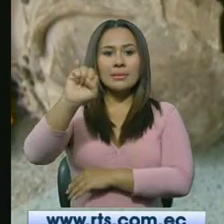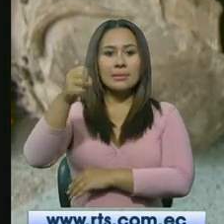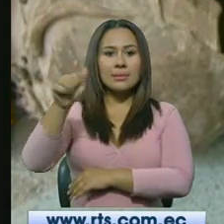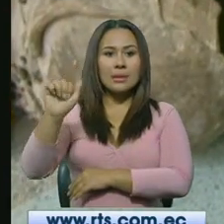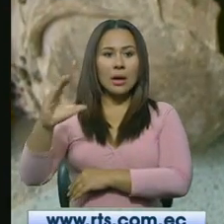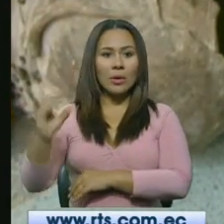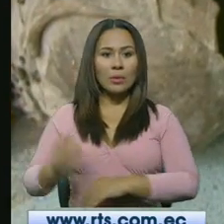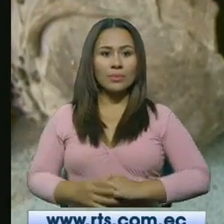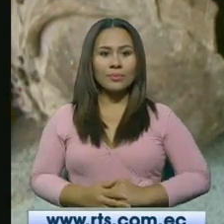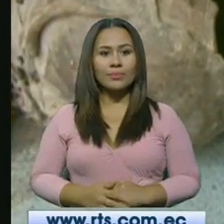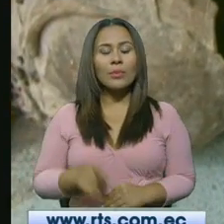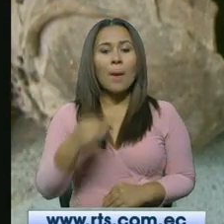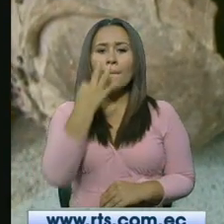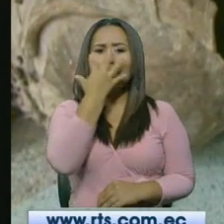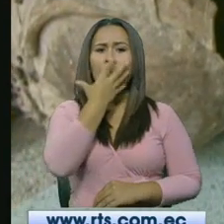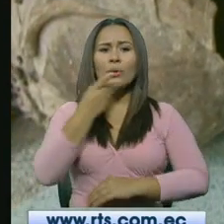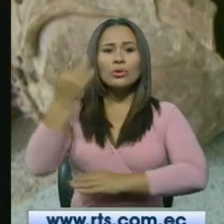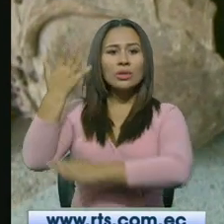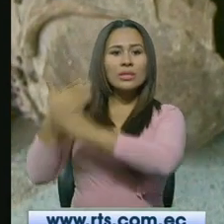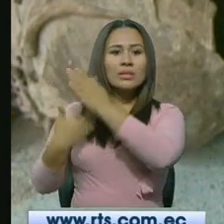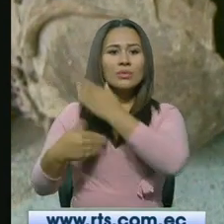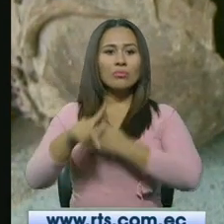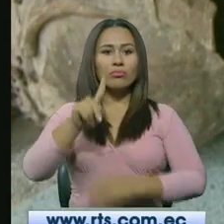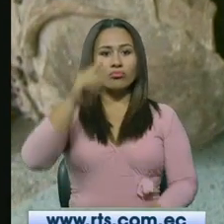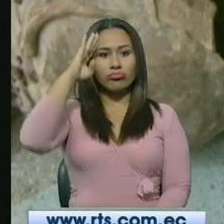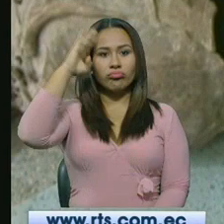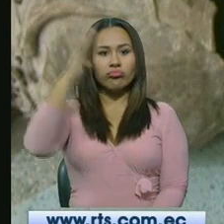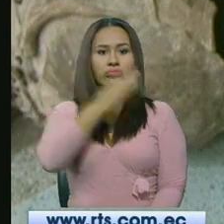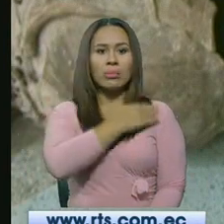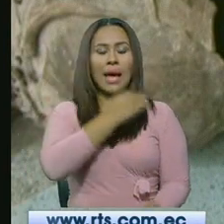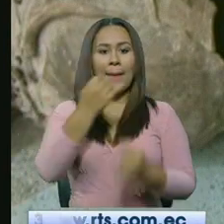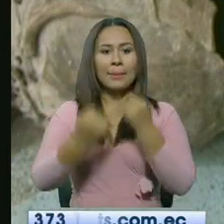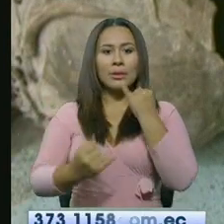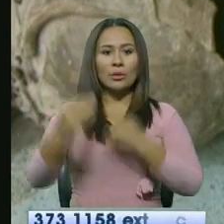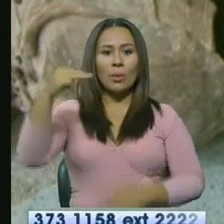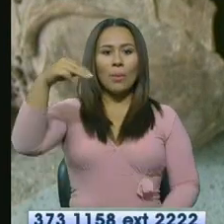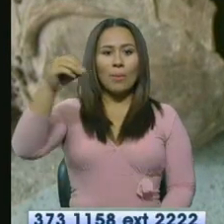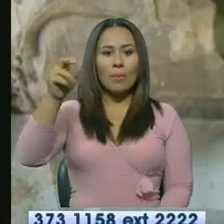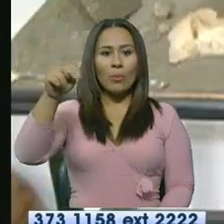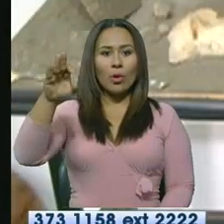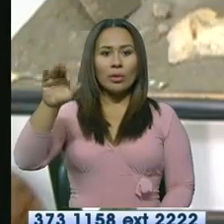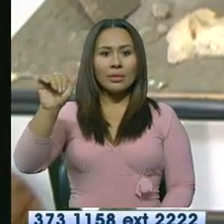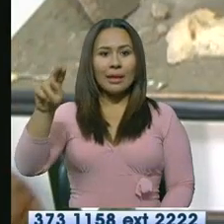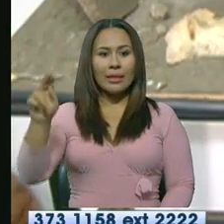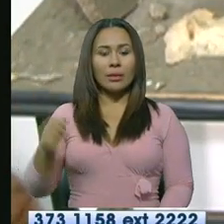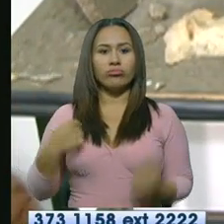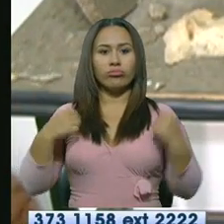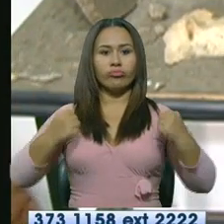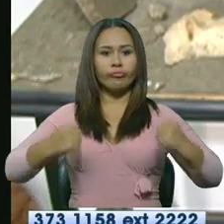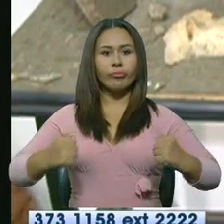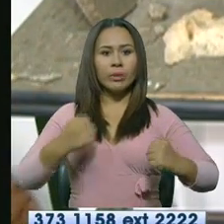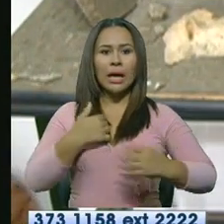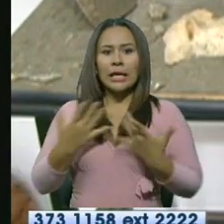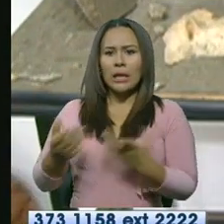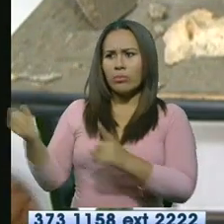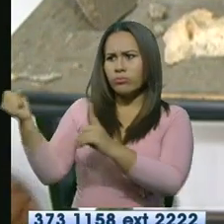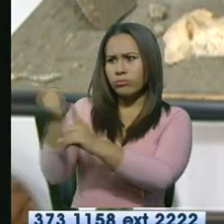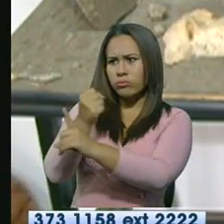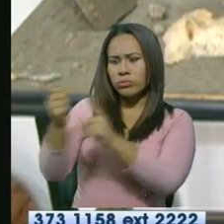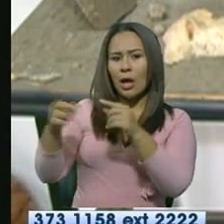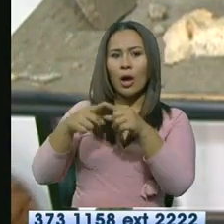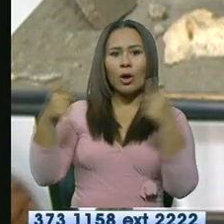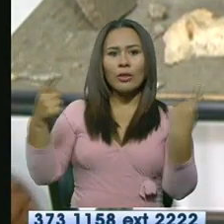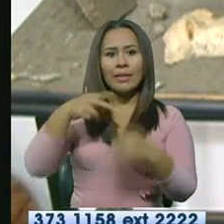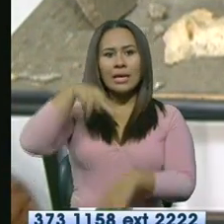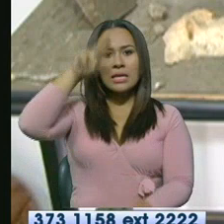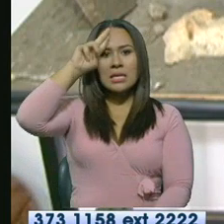inclusive una bonita historia de un general llamado Montana, que él tuvo el valor de enfrentarse a los incas.